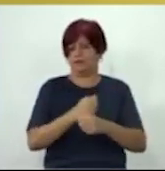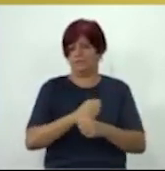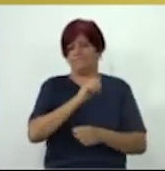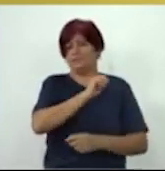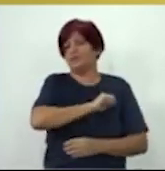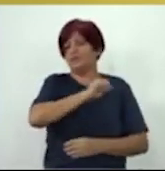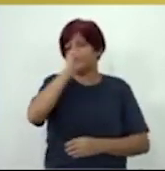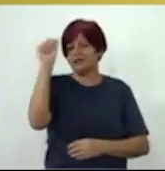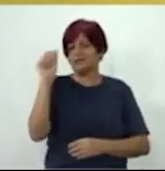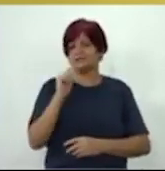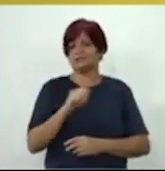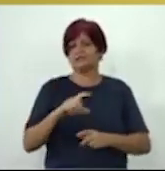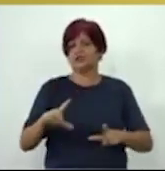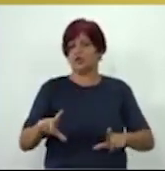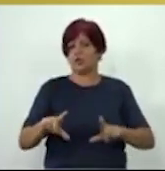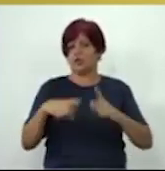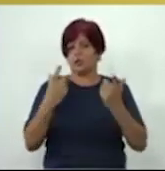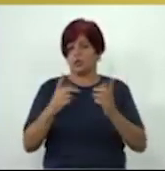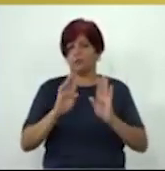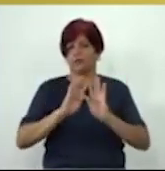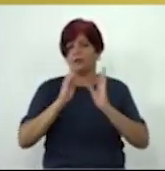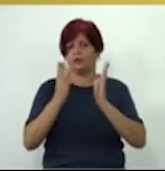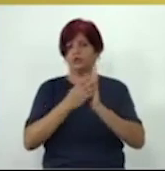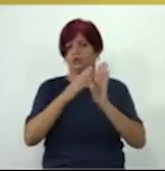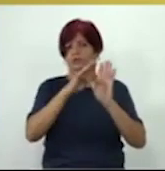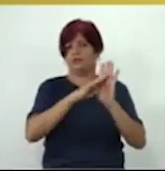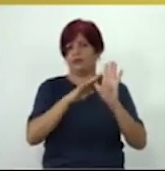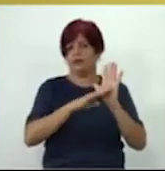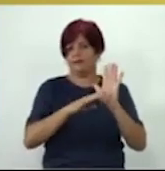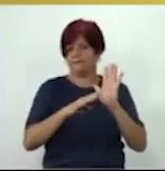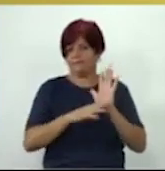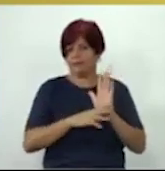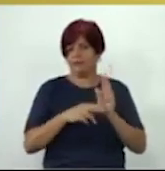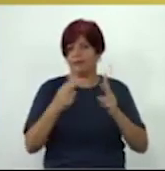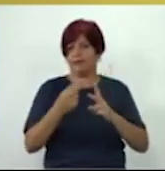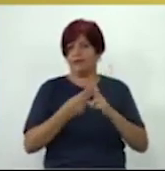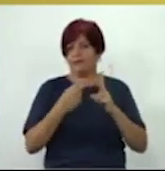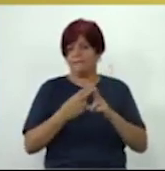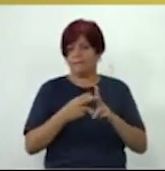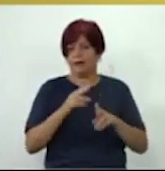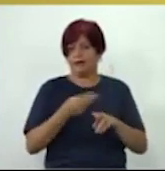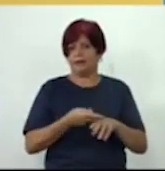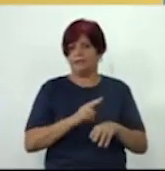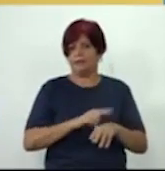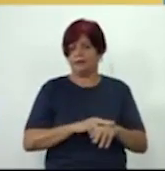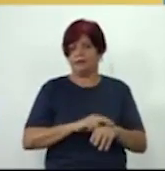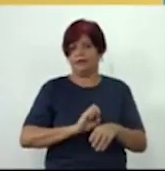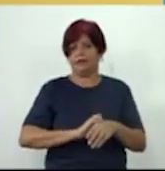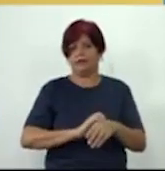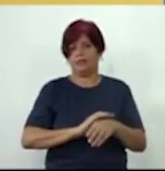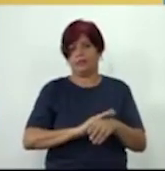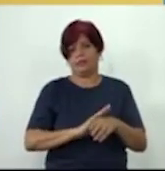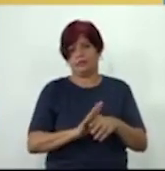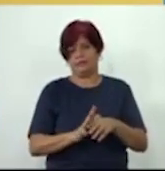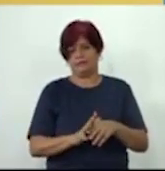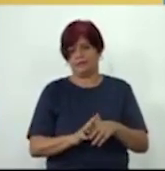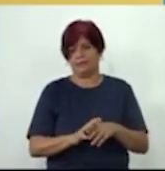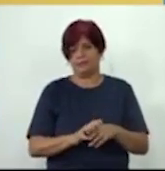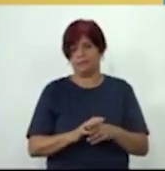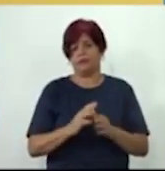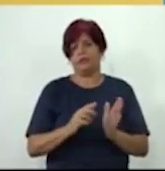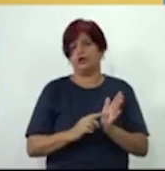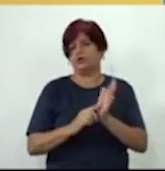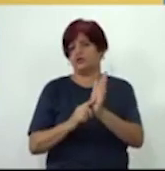éxito. Cumplan todas las medidas establecidas para prevenir la COVID-19 sugeridas por